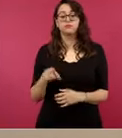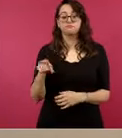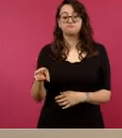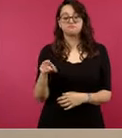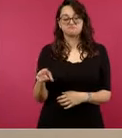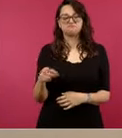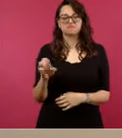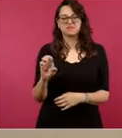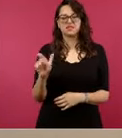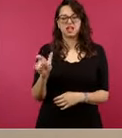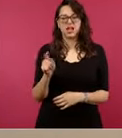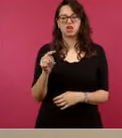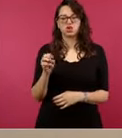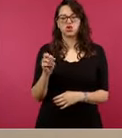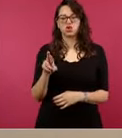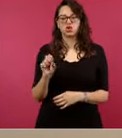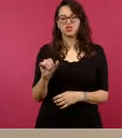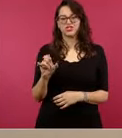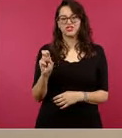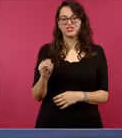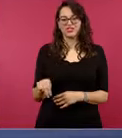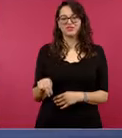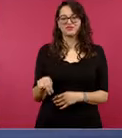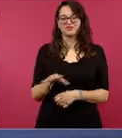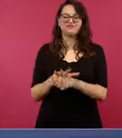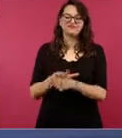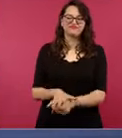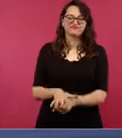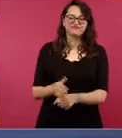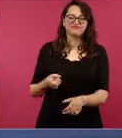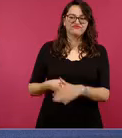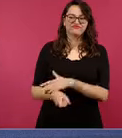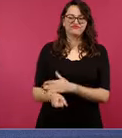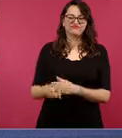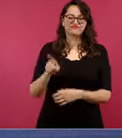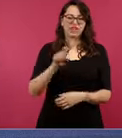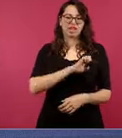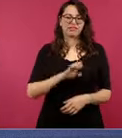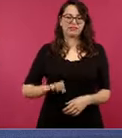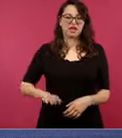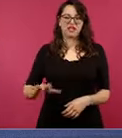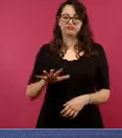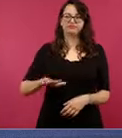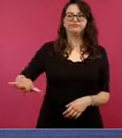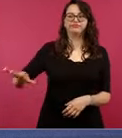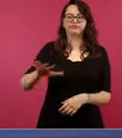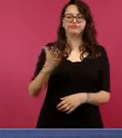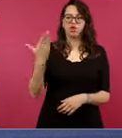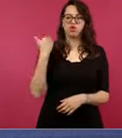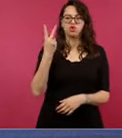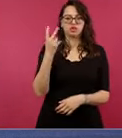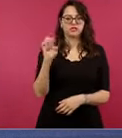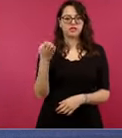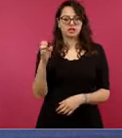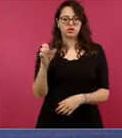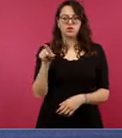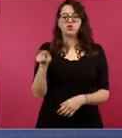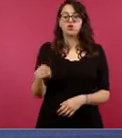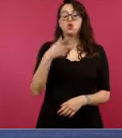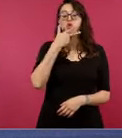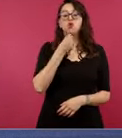extorsión en agravio de un comerciante, esto el 2 de enero en Ecatepec. De acuerdo con las investigaciones, el imputado